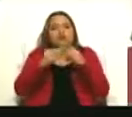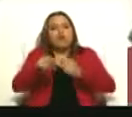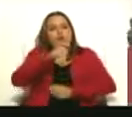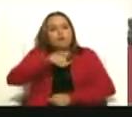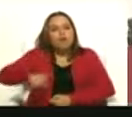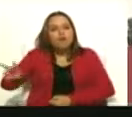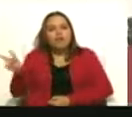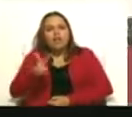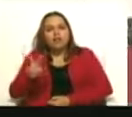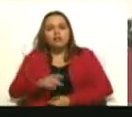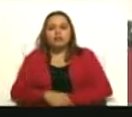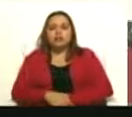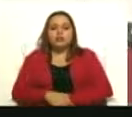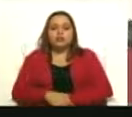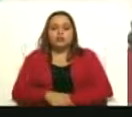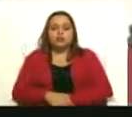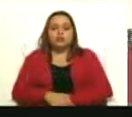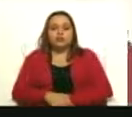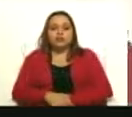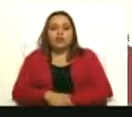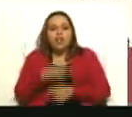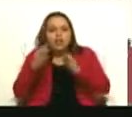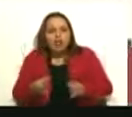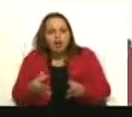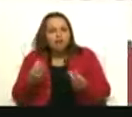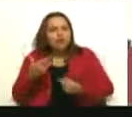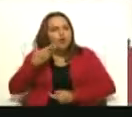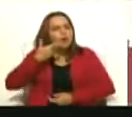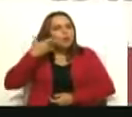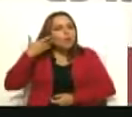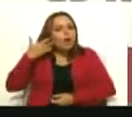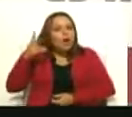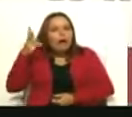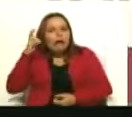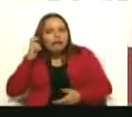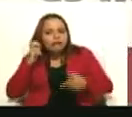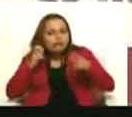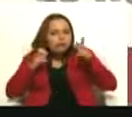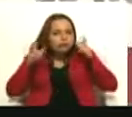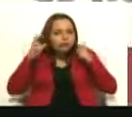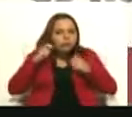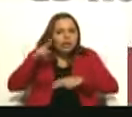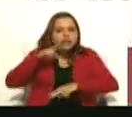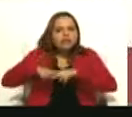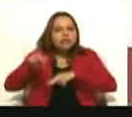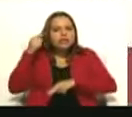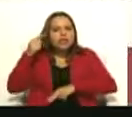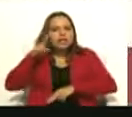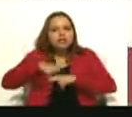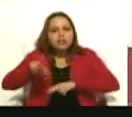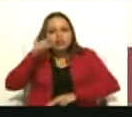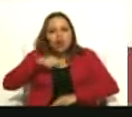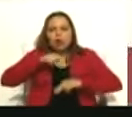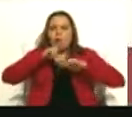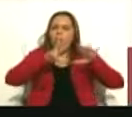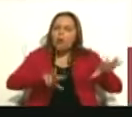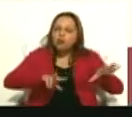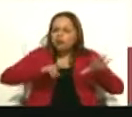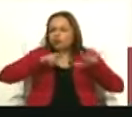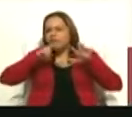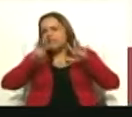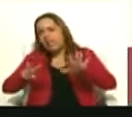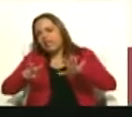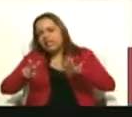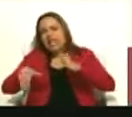y realmente nos ha llenado mucho orgullo cuando escuchamos a nuestros niños de 8, 7, 6, 11,